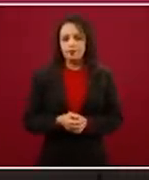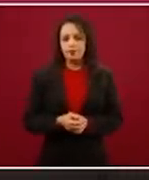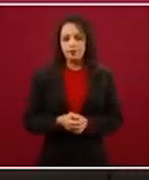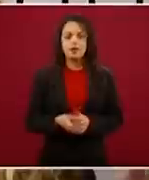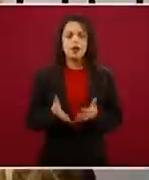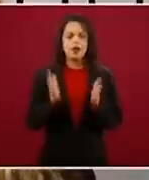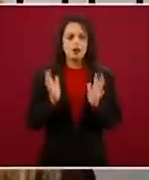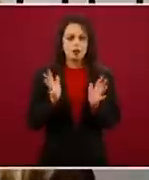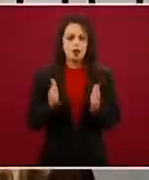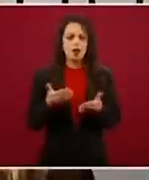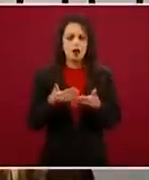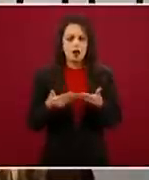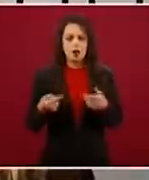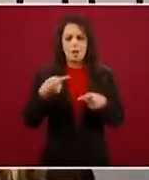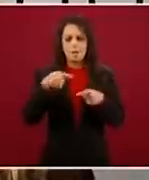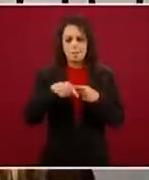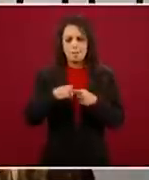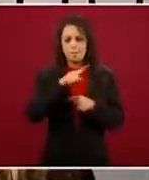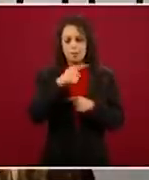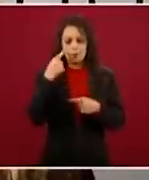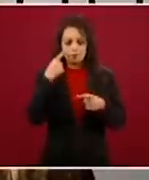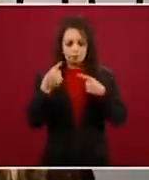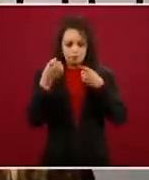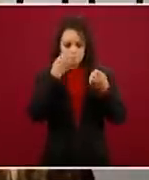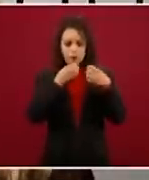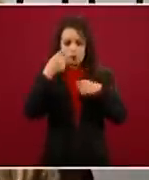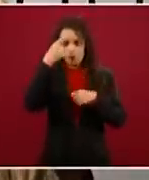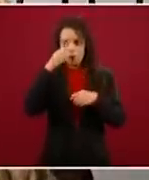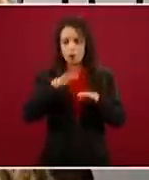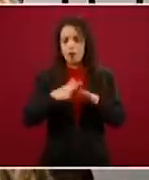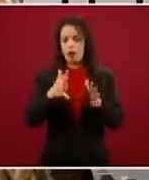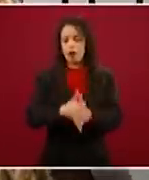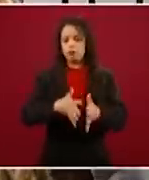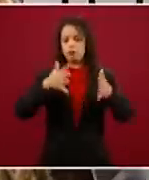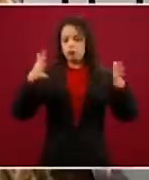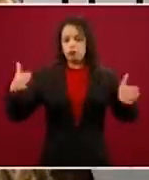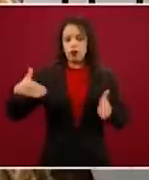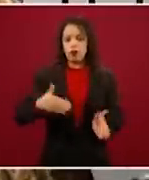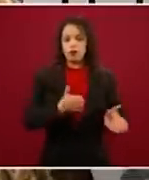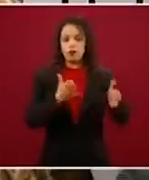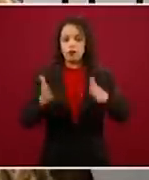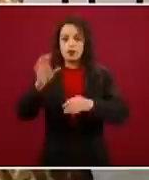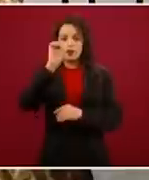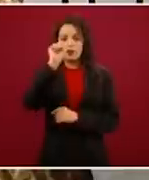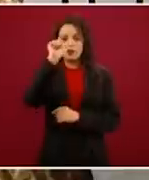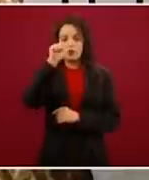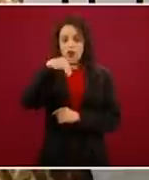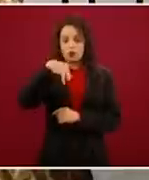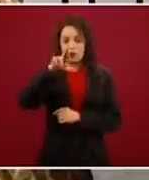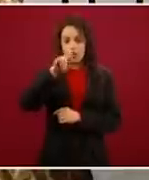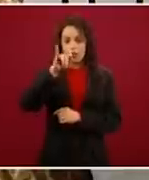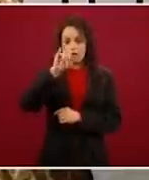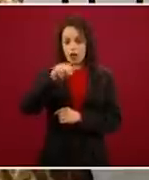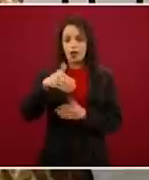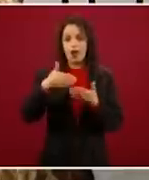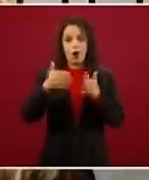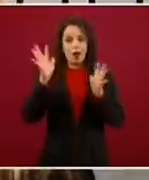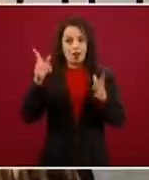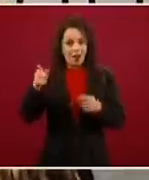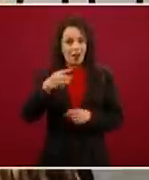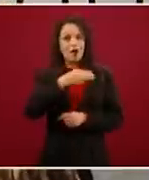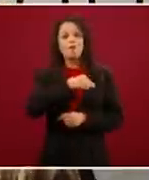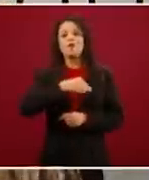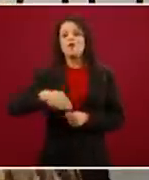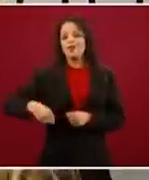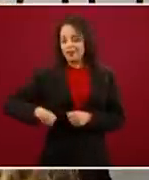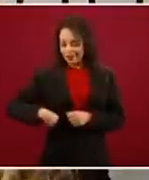en la ampliación de la carretera hacia San Quintín, que ahora ya es municipio, y no se